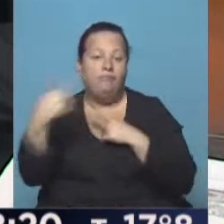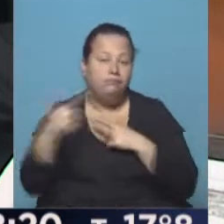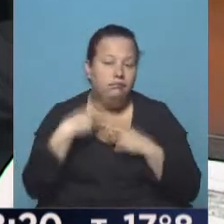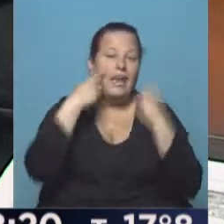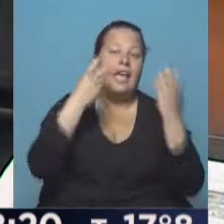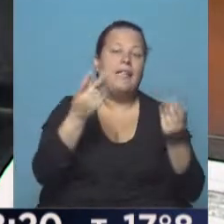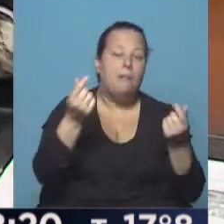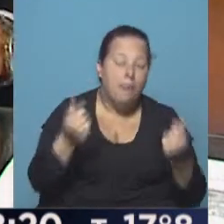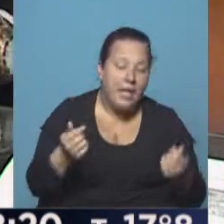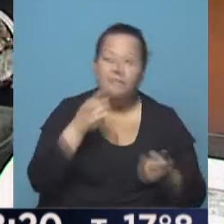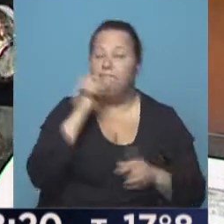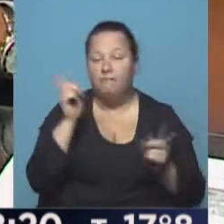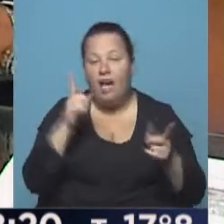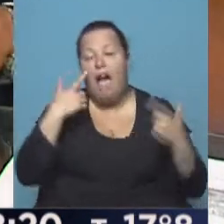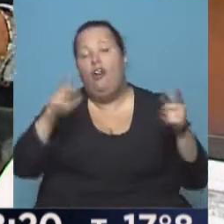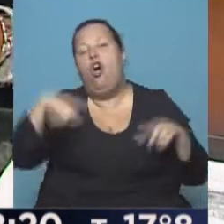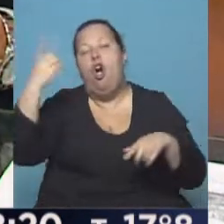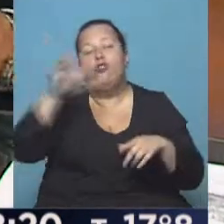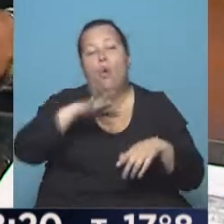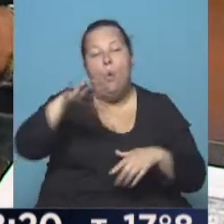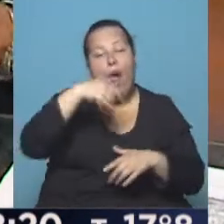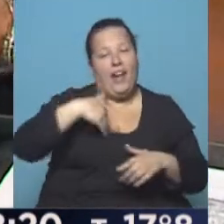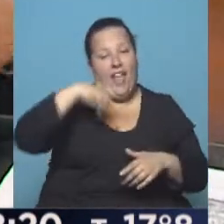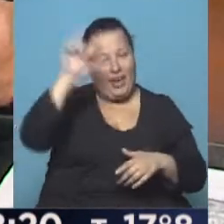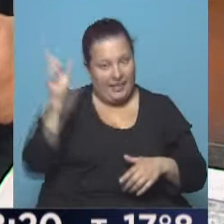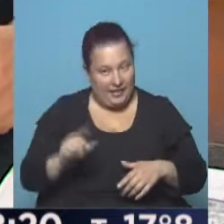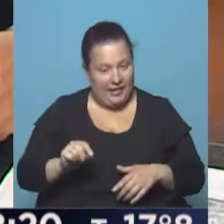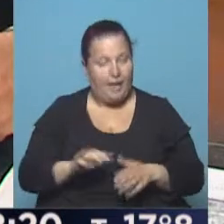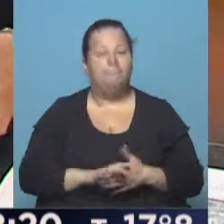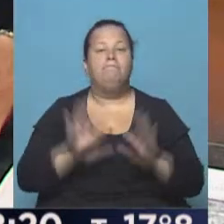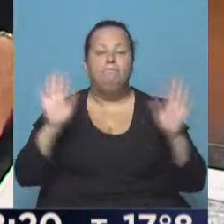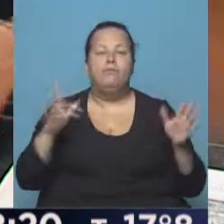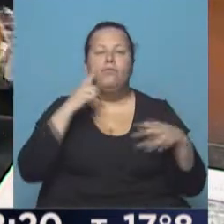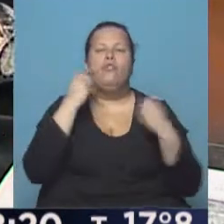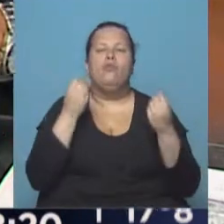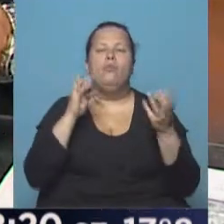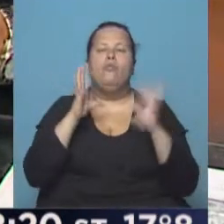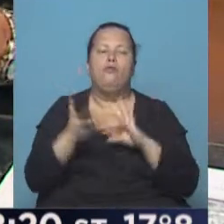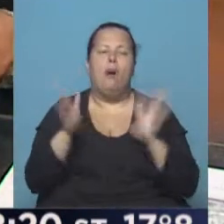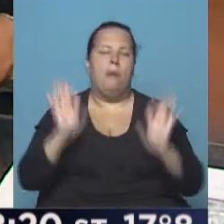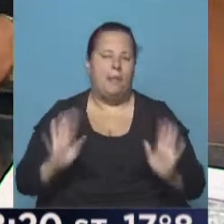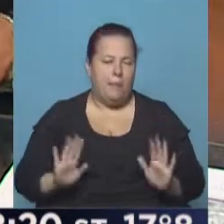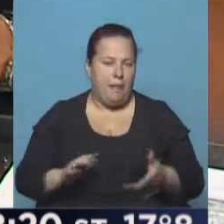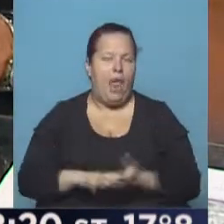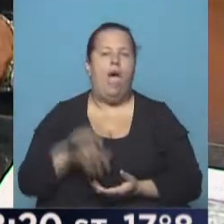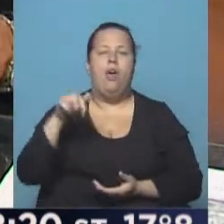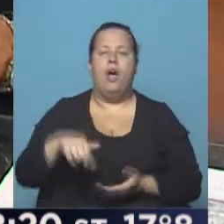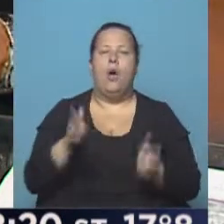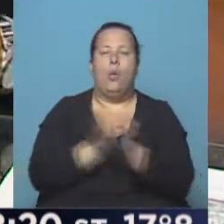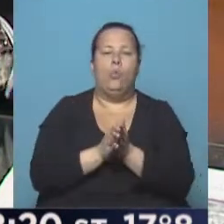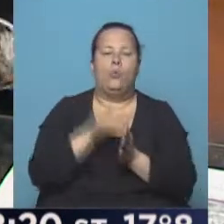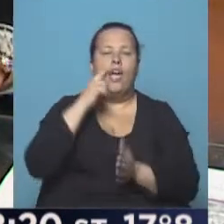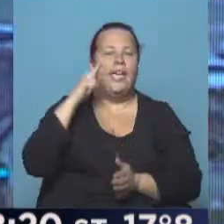cómo están los precios y si no, ver otros destinos de la República Argentina. Vamos a ver cómo hay que prepararse. Estamos junto a